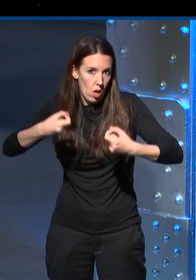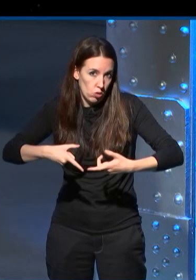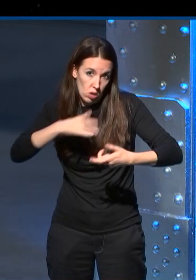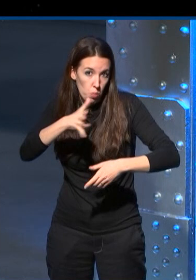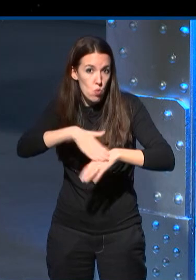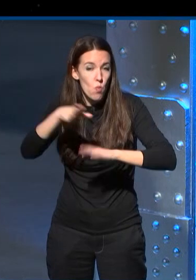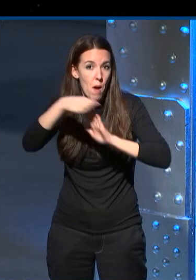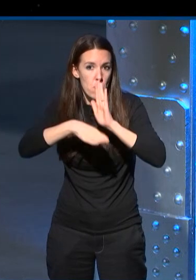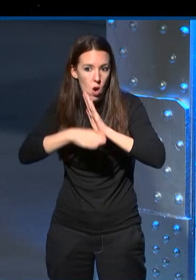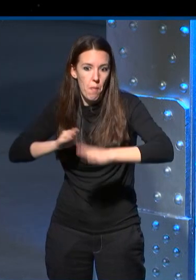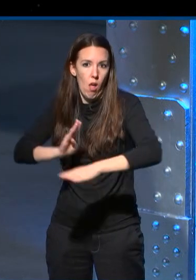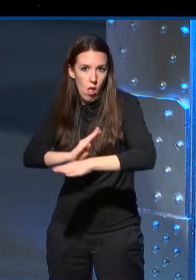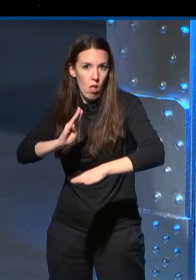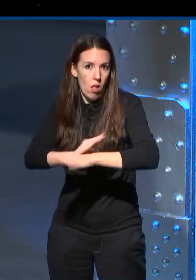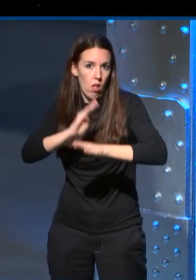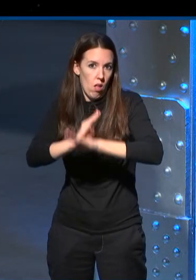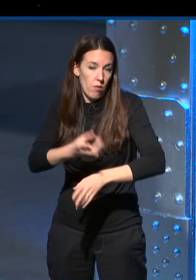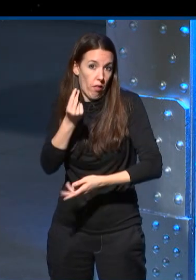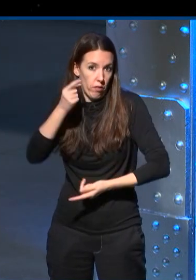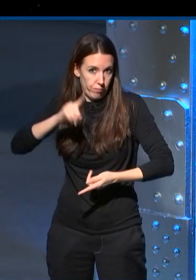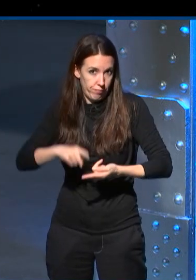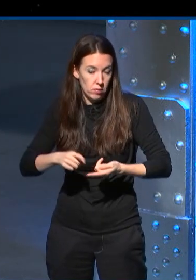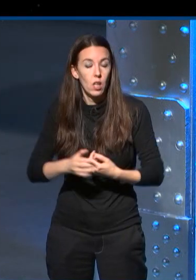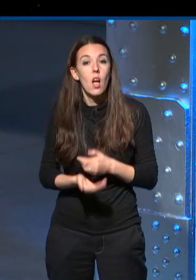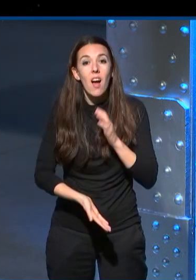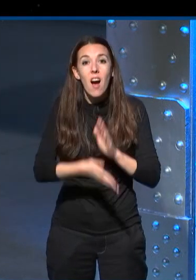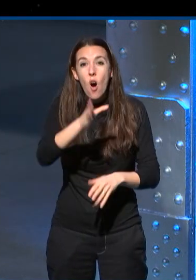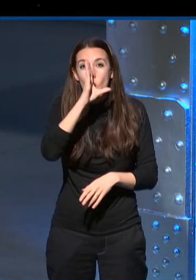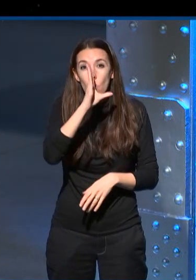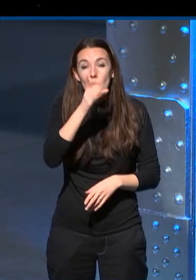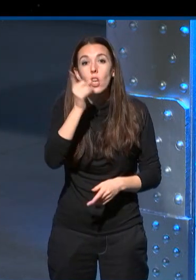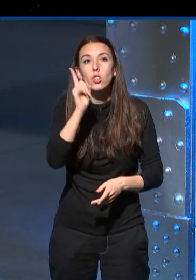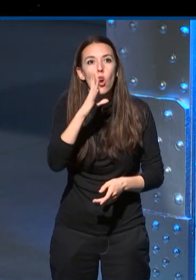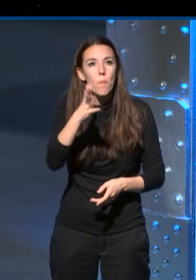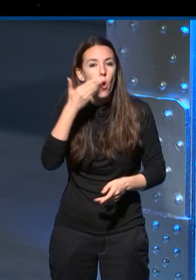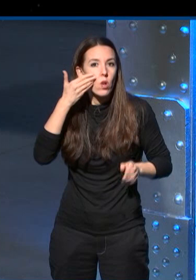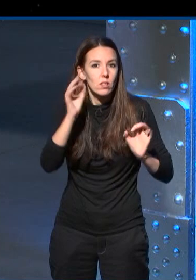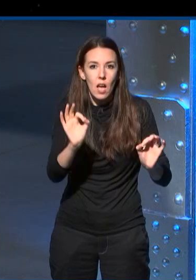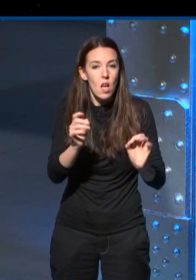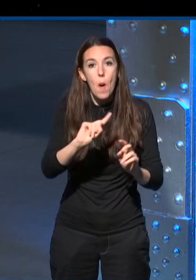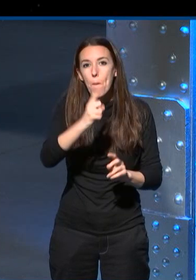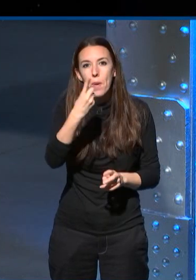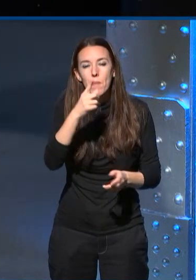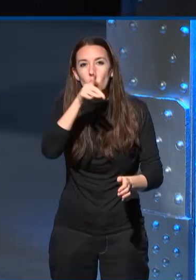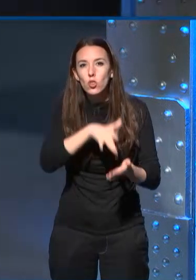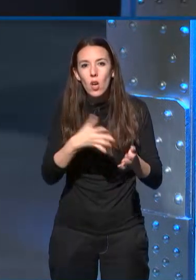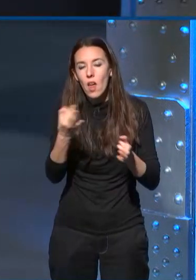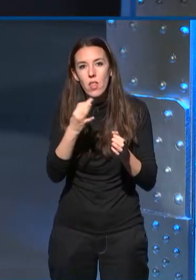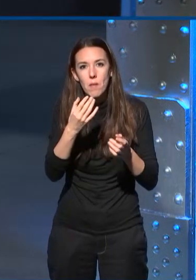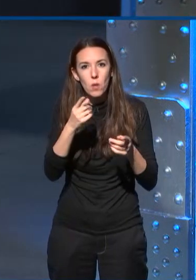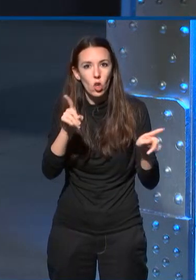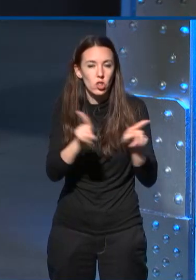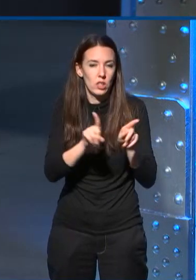programa. Pues bien, ir a la Luna no era solamente poner un astronauta y ya está. Ir a la Luna, pues primero hubo que hacer una